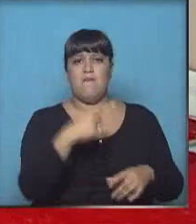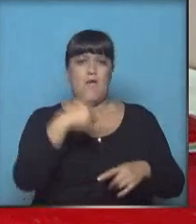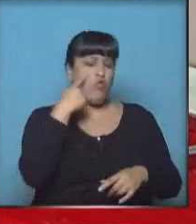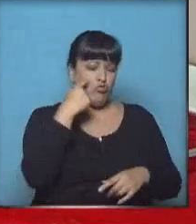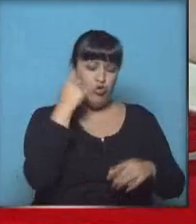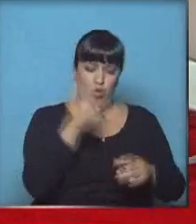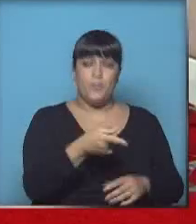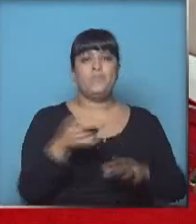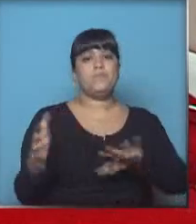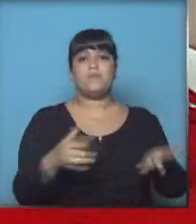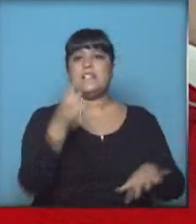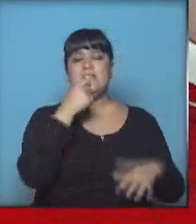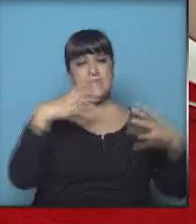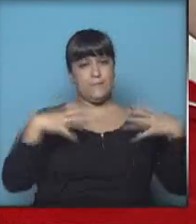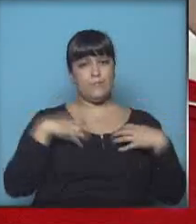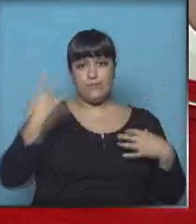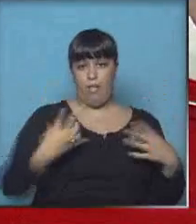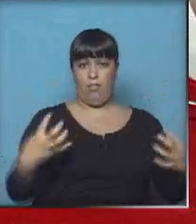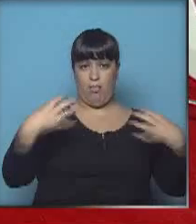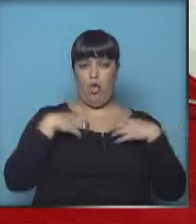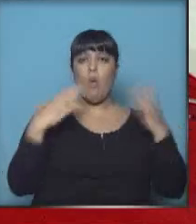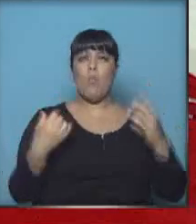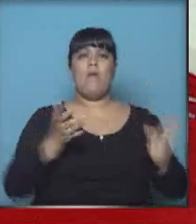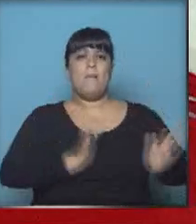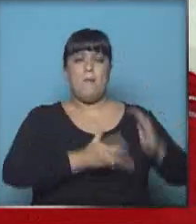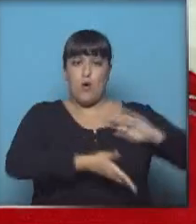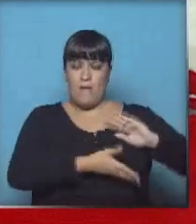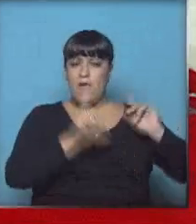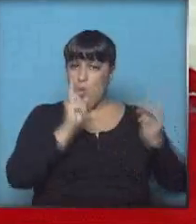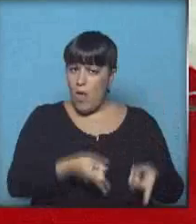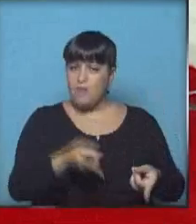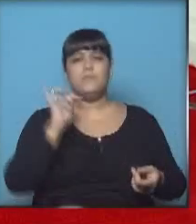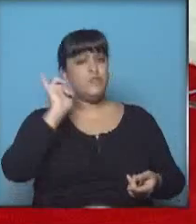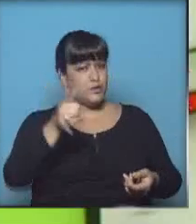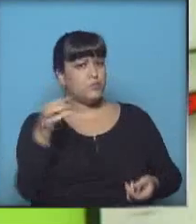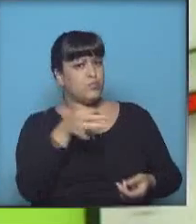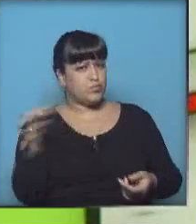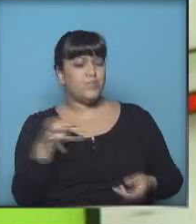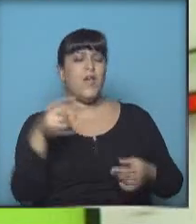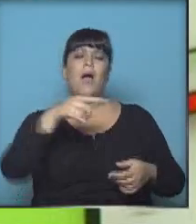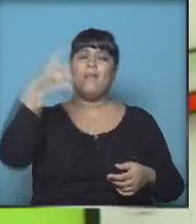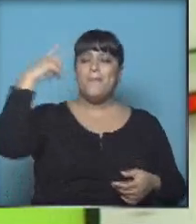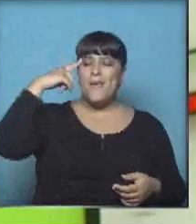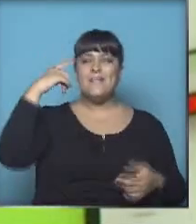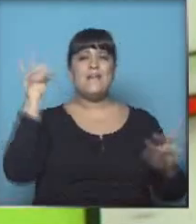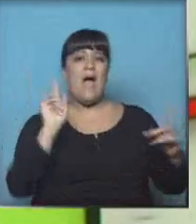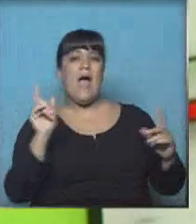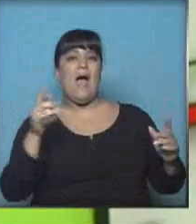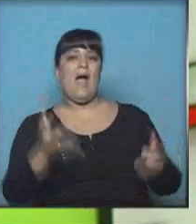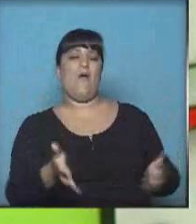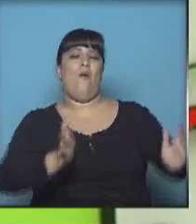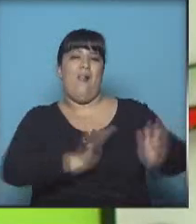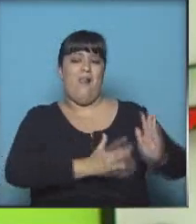si tenés prótesis mamarias, ¿te podés hacer una mamografía igual? Perfectamente, sí, hay como una fantasía de que con lo que comprime